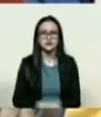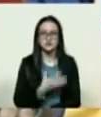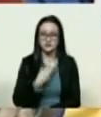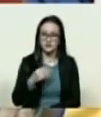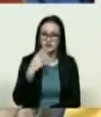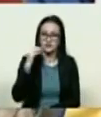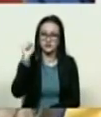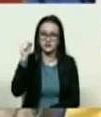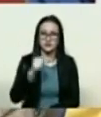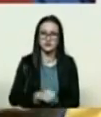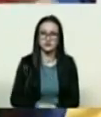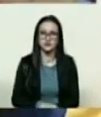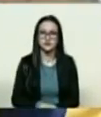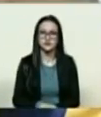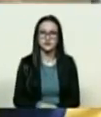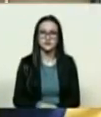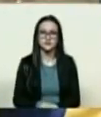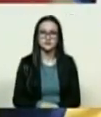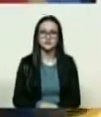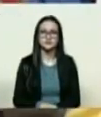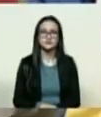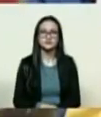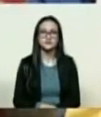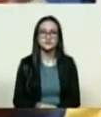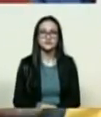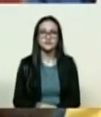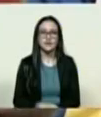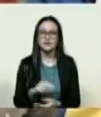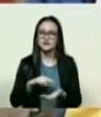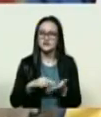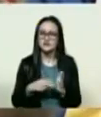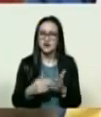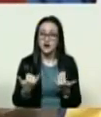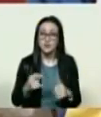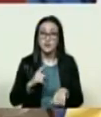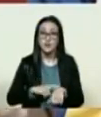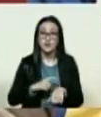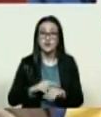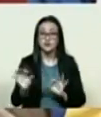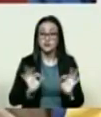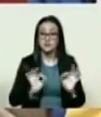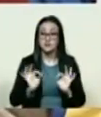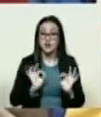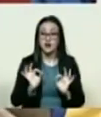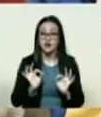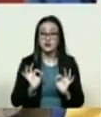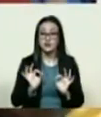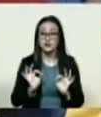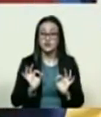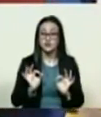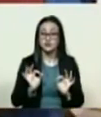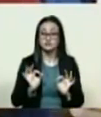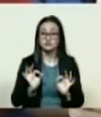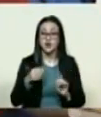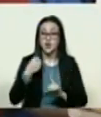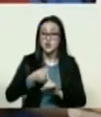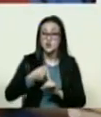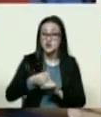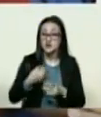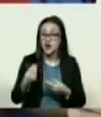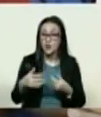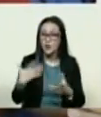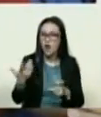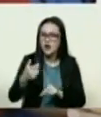Maduro. Esto, ¿qué nos permite a nosotros en este momento prepararnos para el combate? ¿Cuál es el combate? El combate electoral que